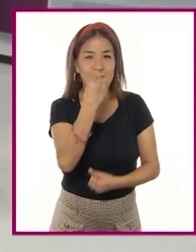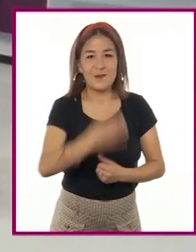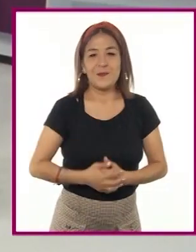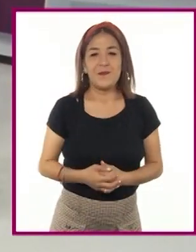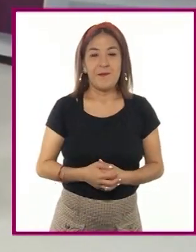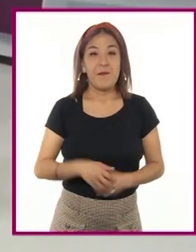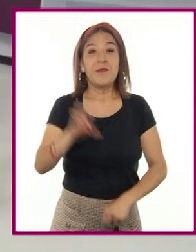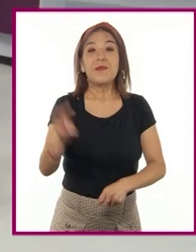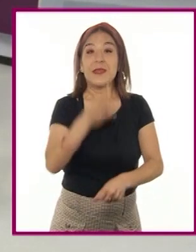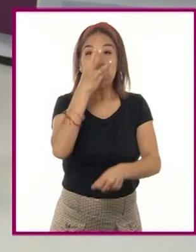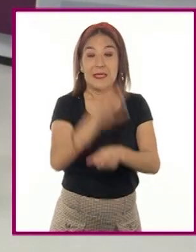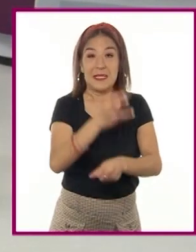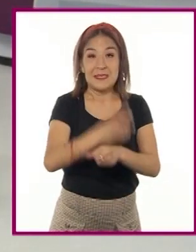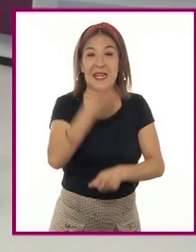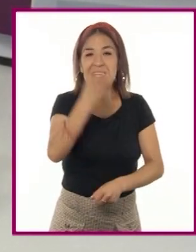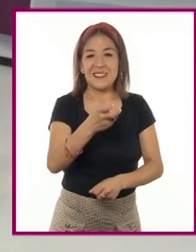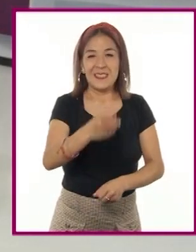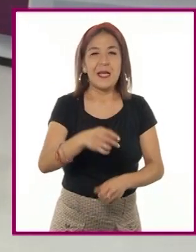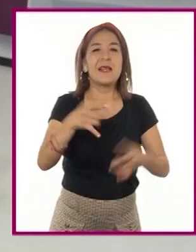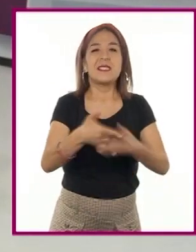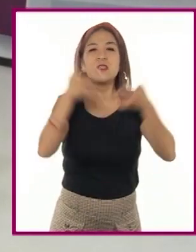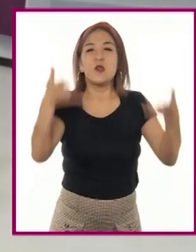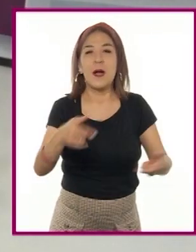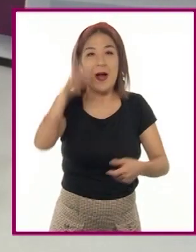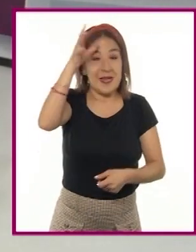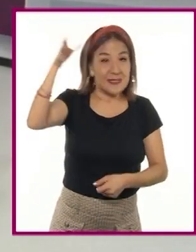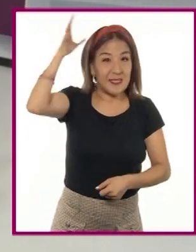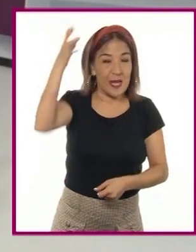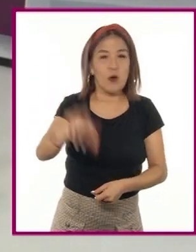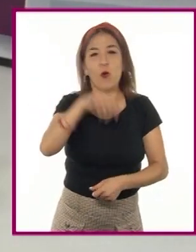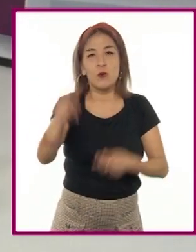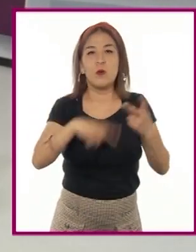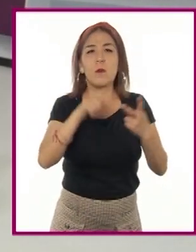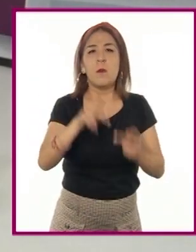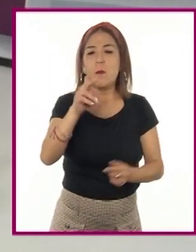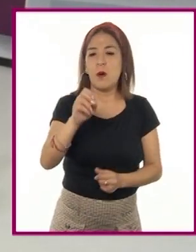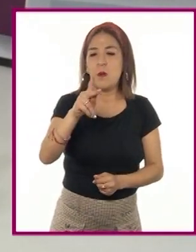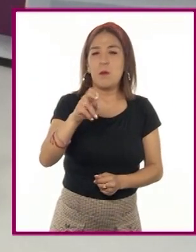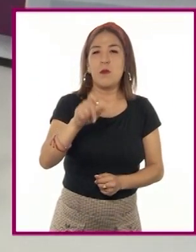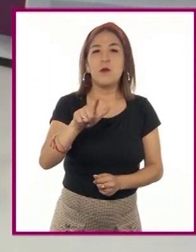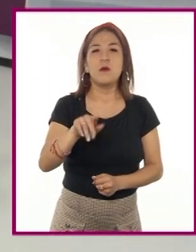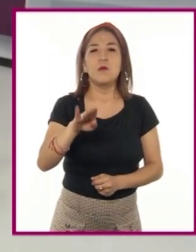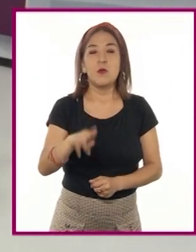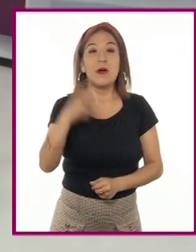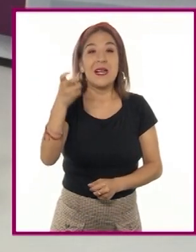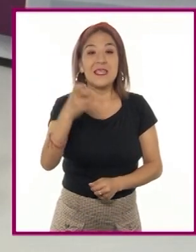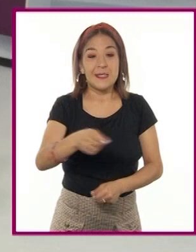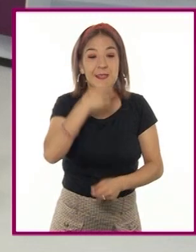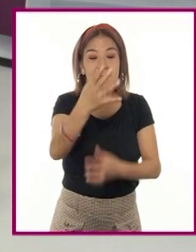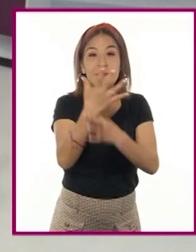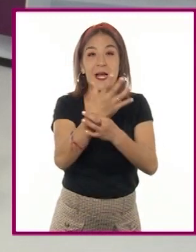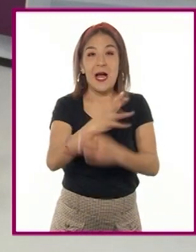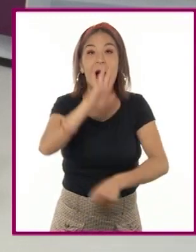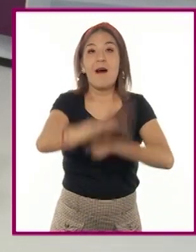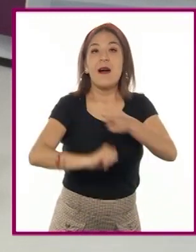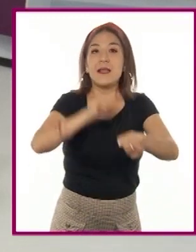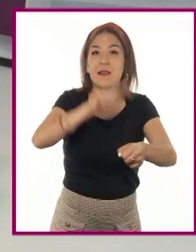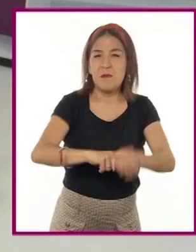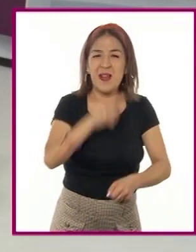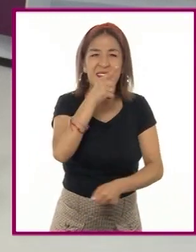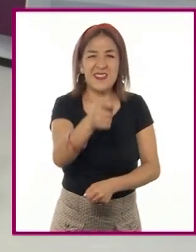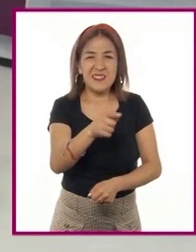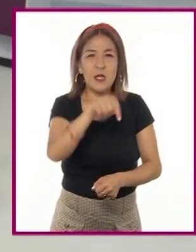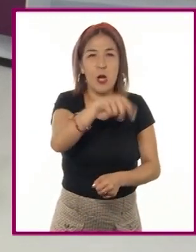Tercero, en el mito azteca y en el Popol Vuh están involucrados animales, como es el caso de la hormiga en la que se transformó